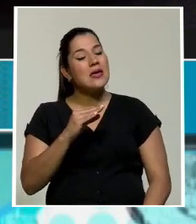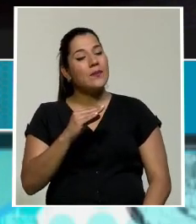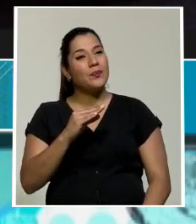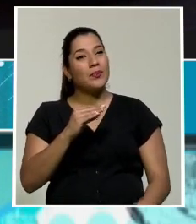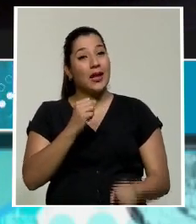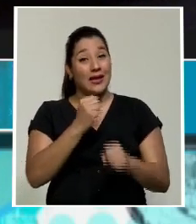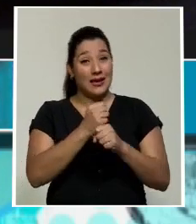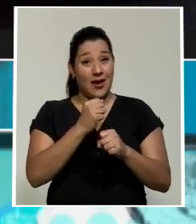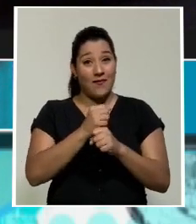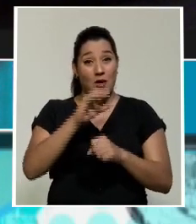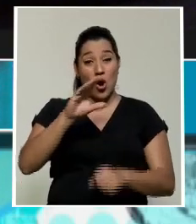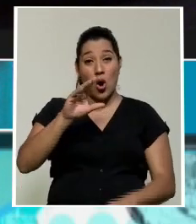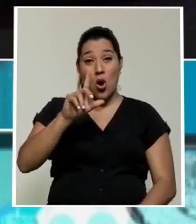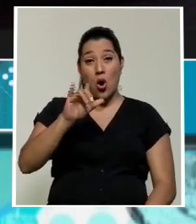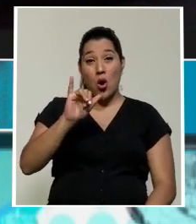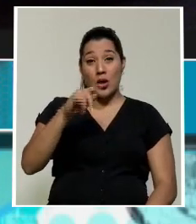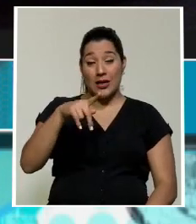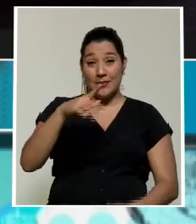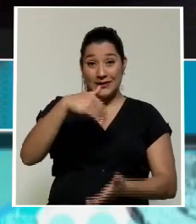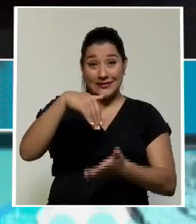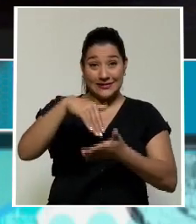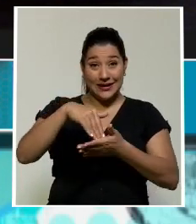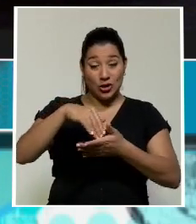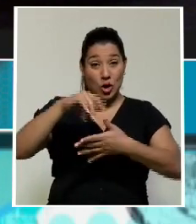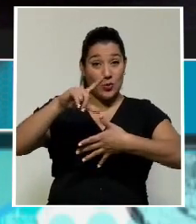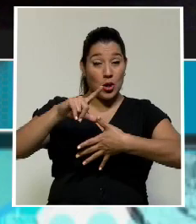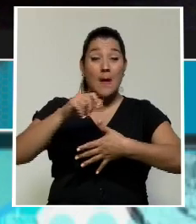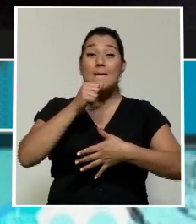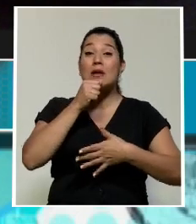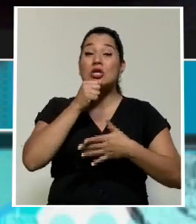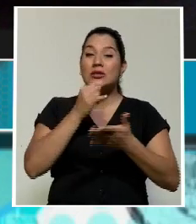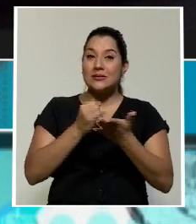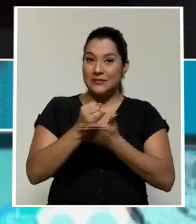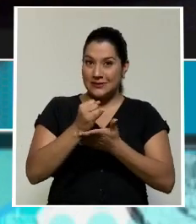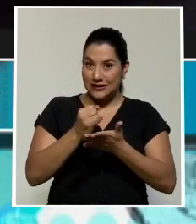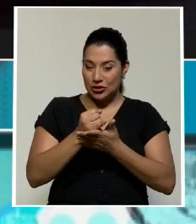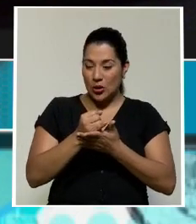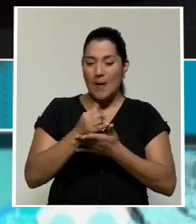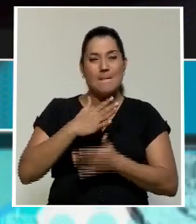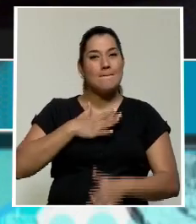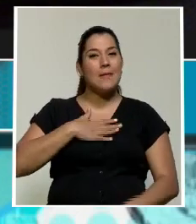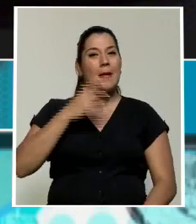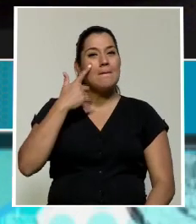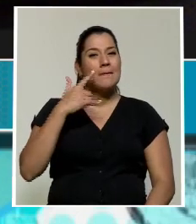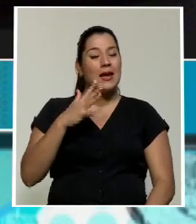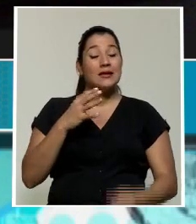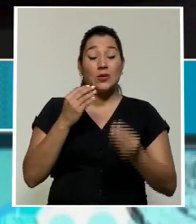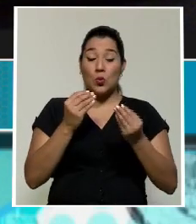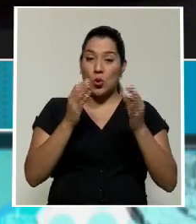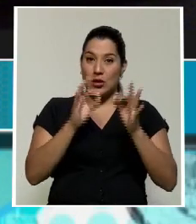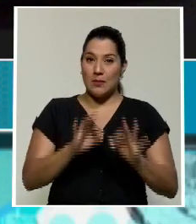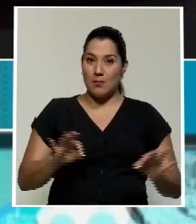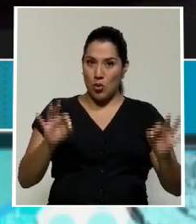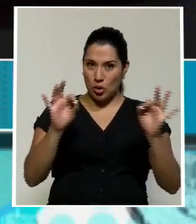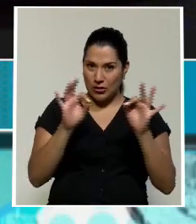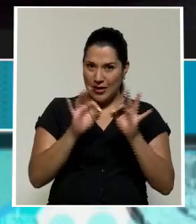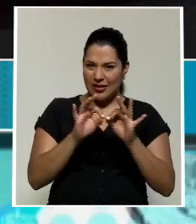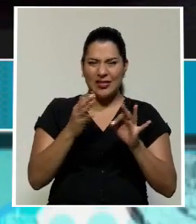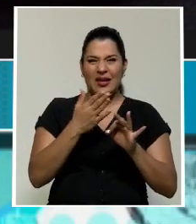trabajo de CLIP, ya del Centro Latinoamericano de Periodismo de Investigación, que me parece muy, muy valioso, que